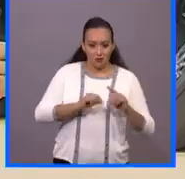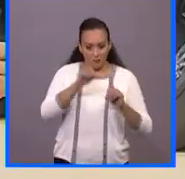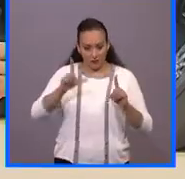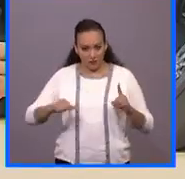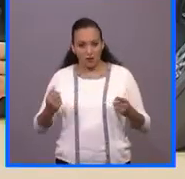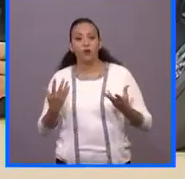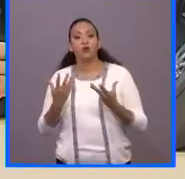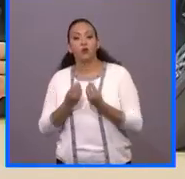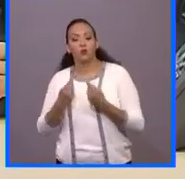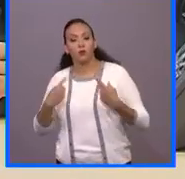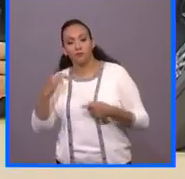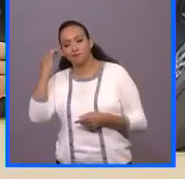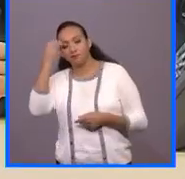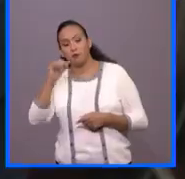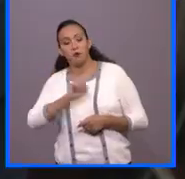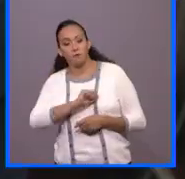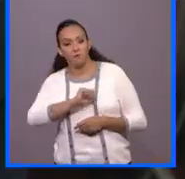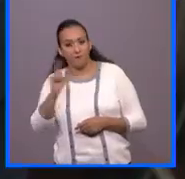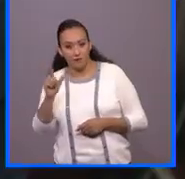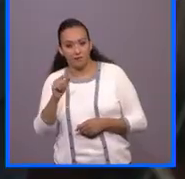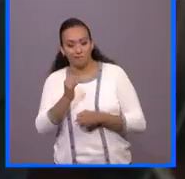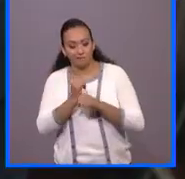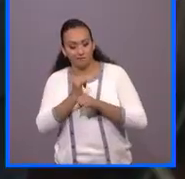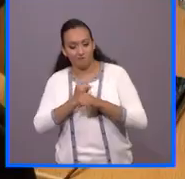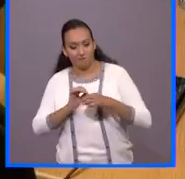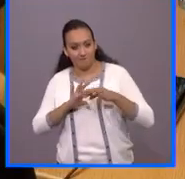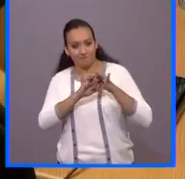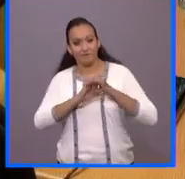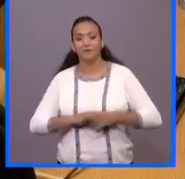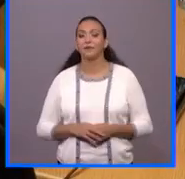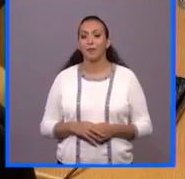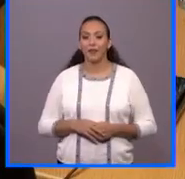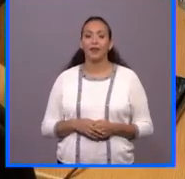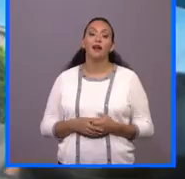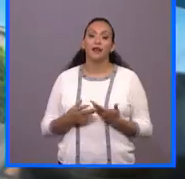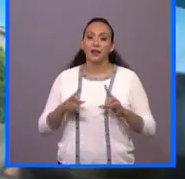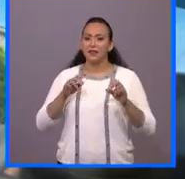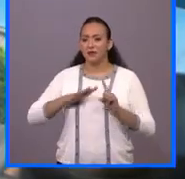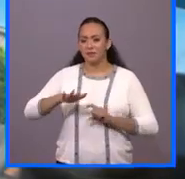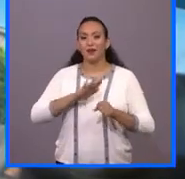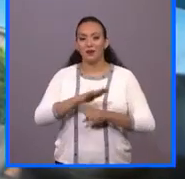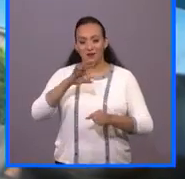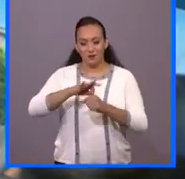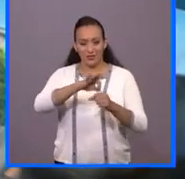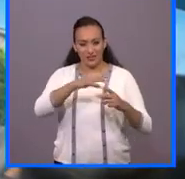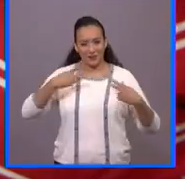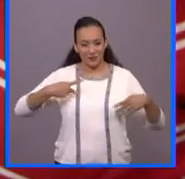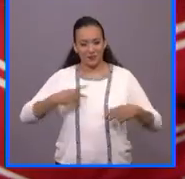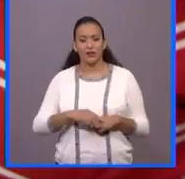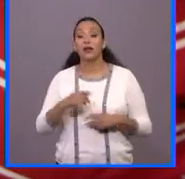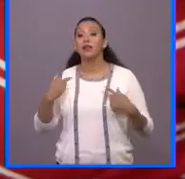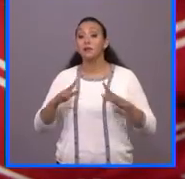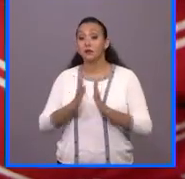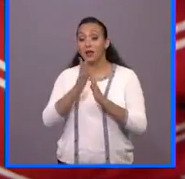México y el pensamiento académico, riguroso y plural. En torno a la elección judicial, los participantes señalaron